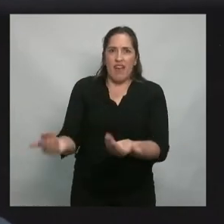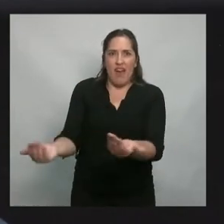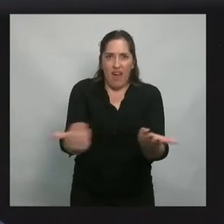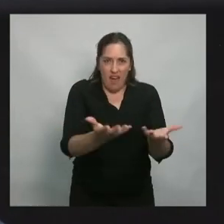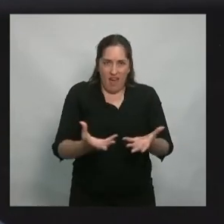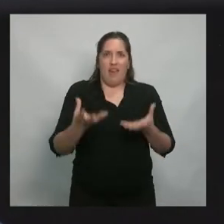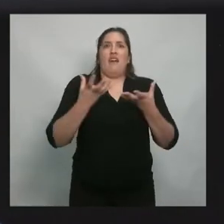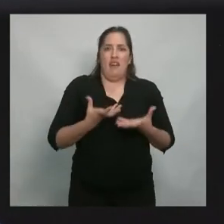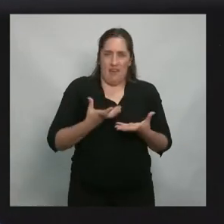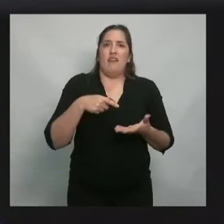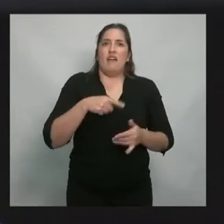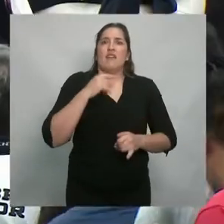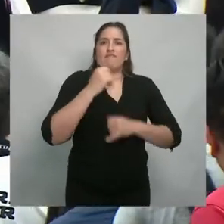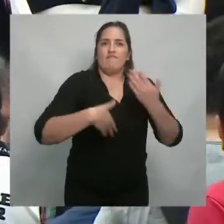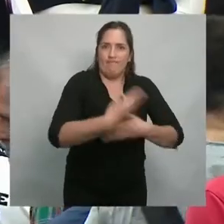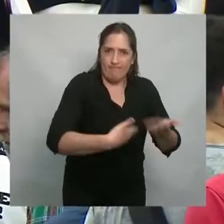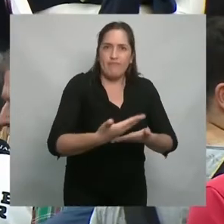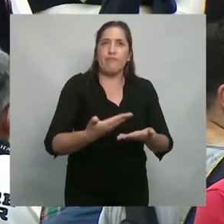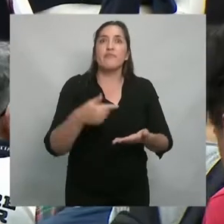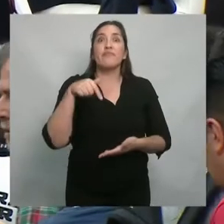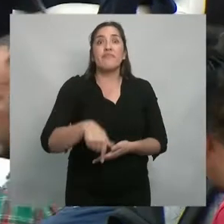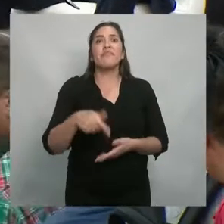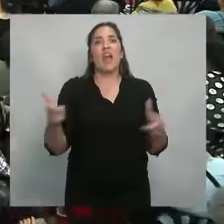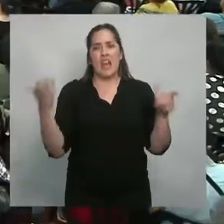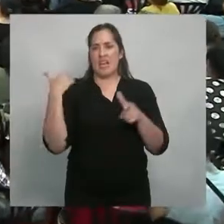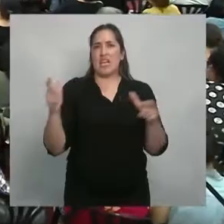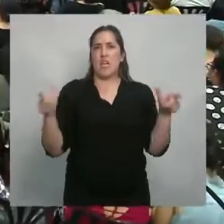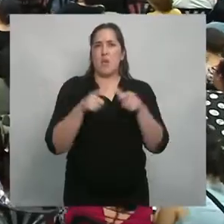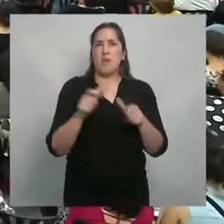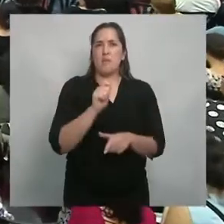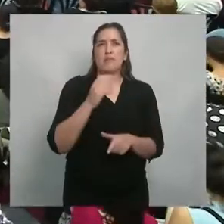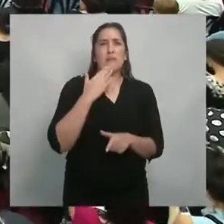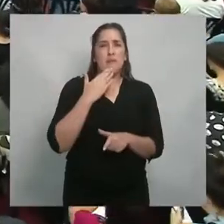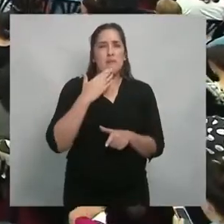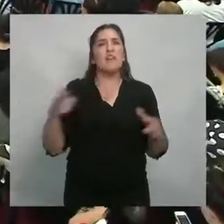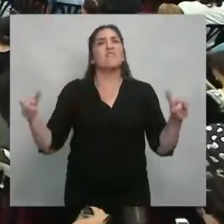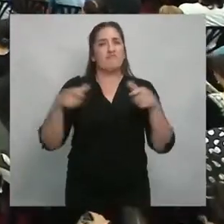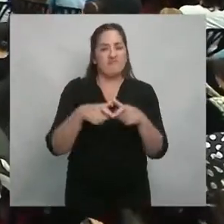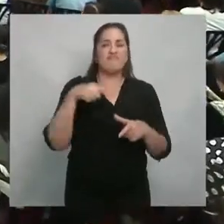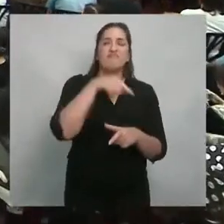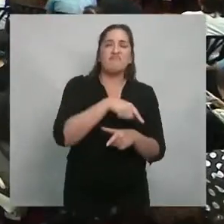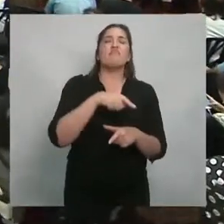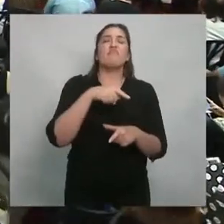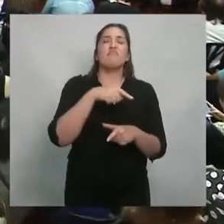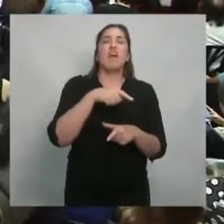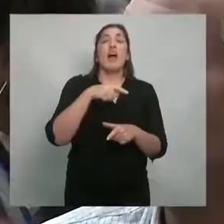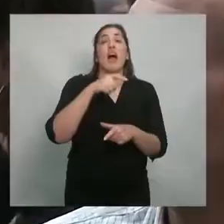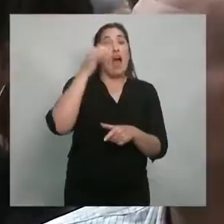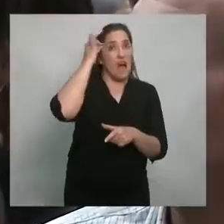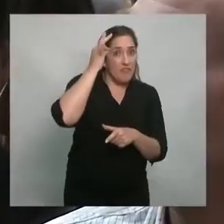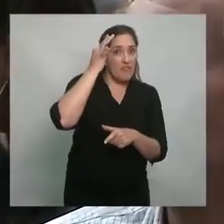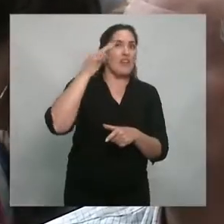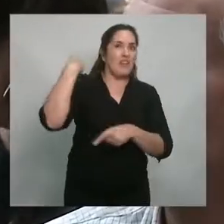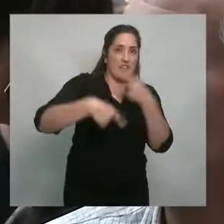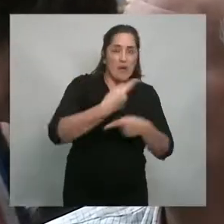abril, organizamos una reunión sobre Afro-Brasil. De manera que en enero y en febrero, yo